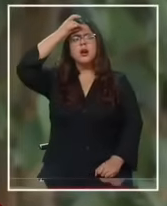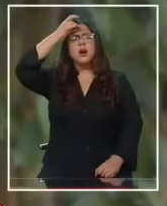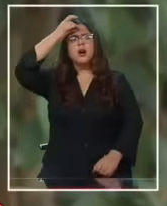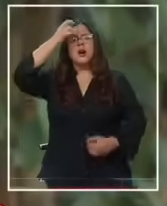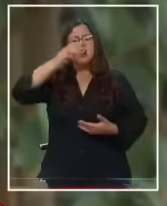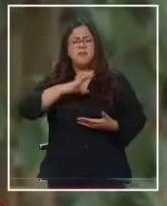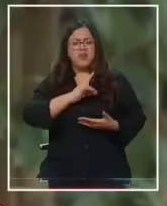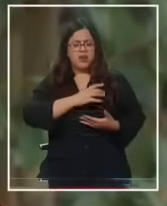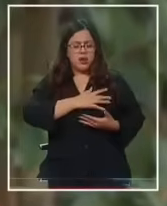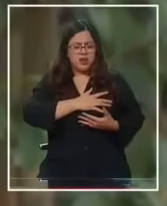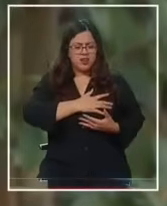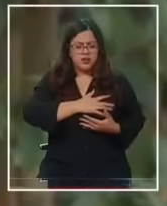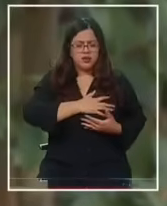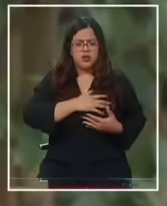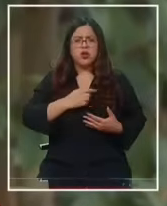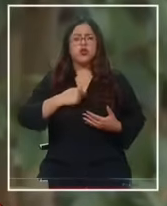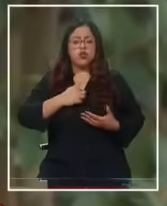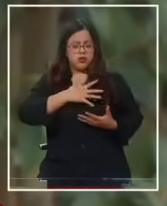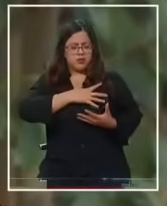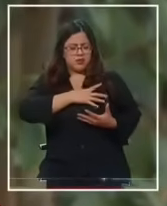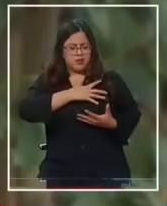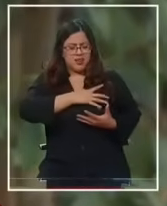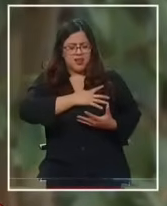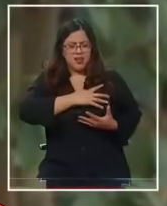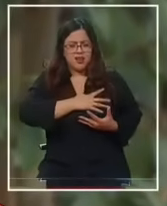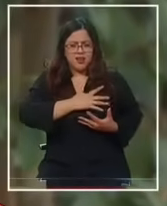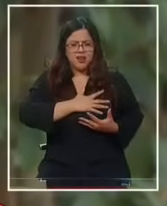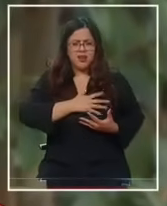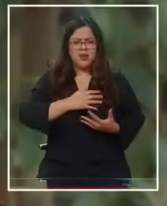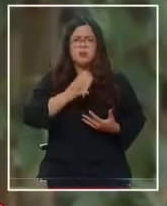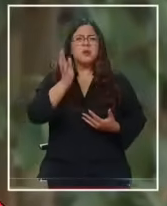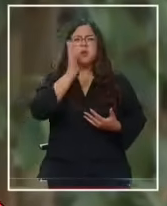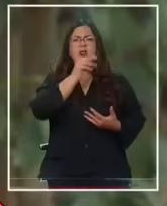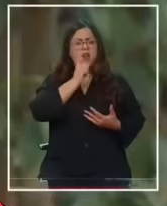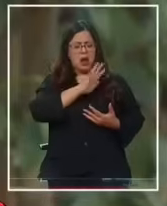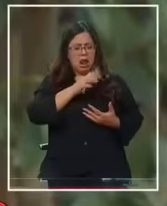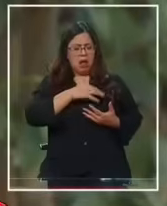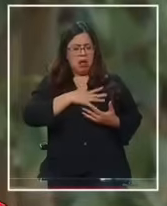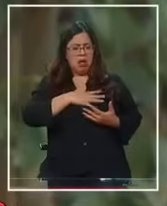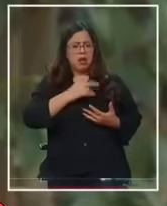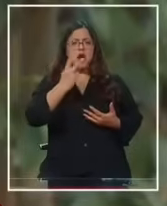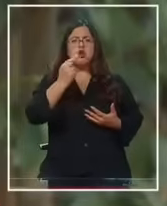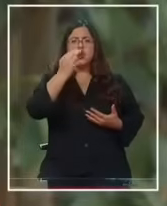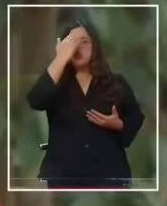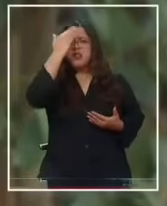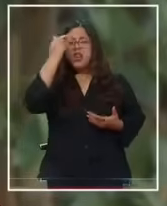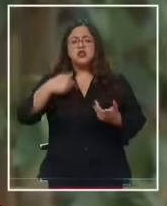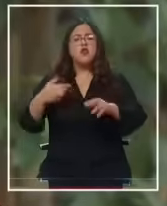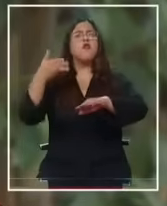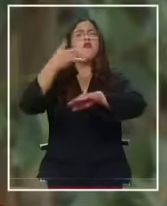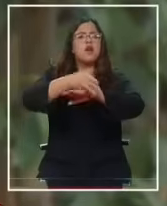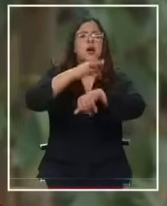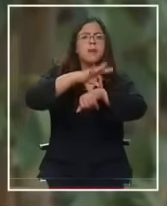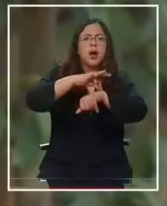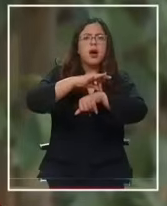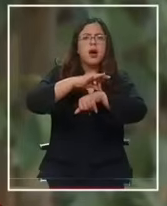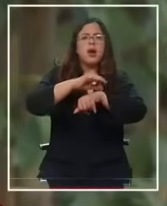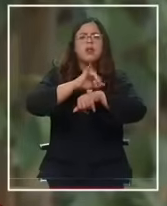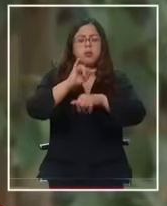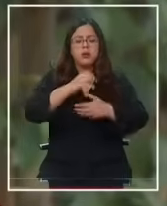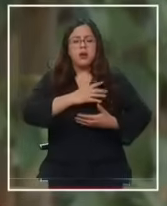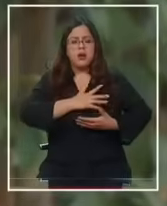mama, yo me palpé la mama y no tenía nódulo palpable. Y a los 12 días consulté, ya tenía nódulo